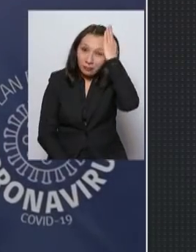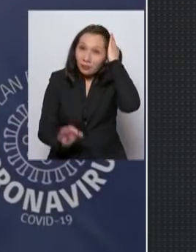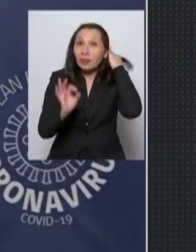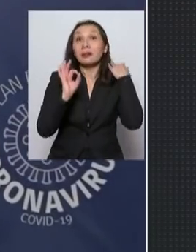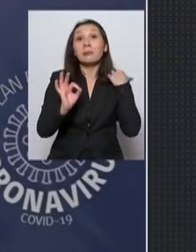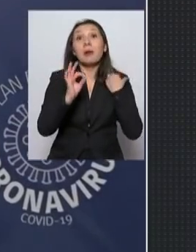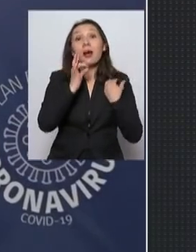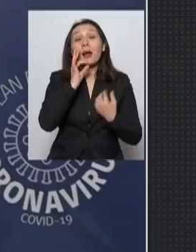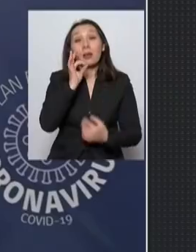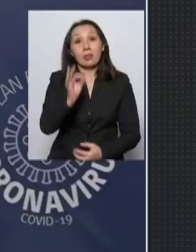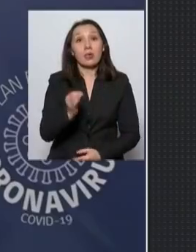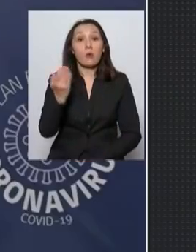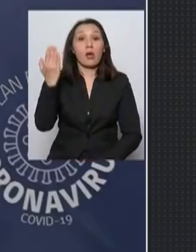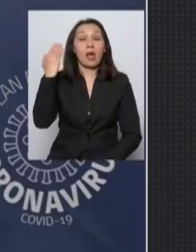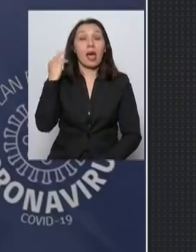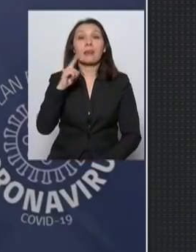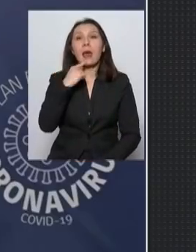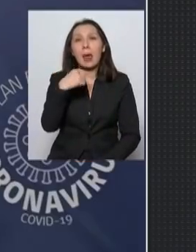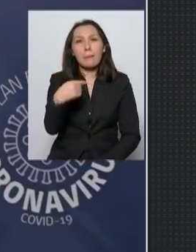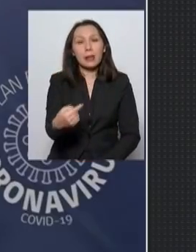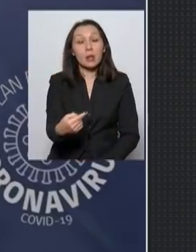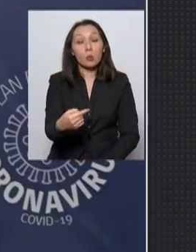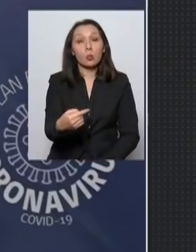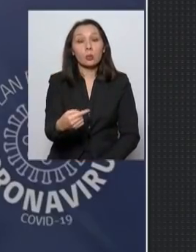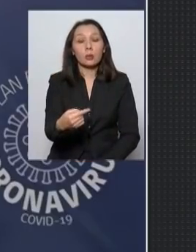Efectivamente, como se ha señalado en la pregunta,